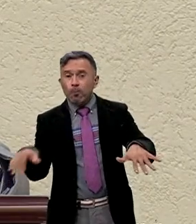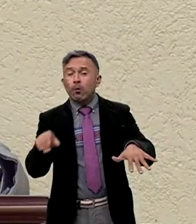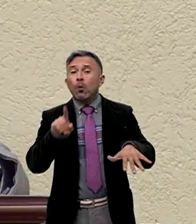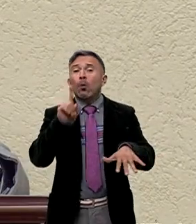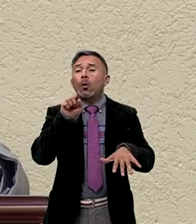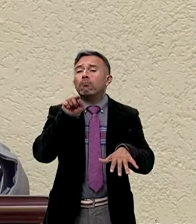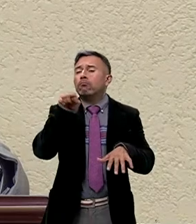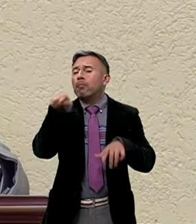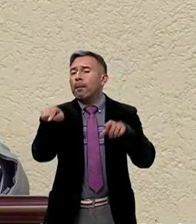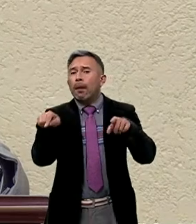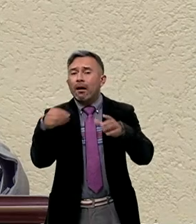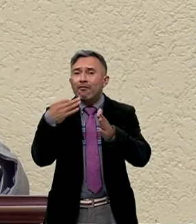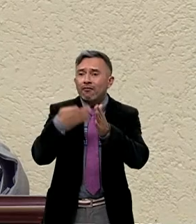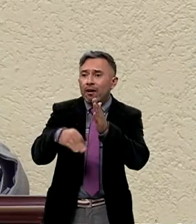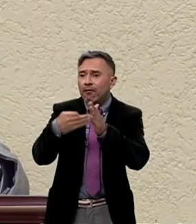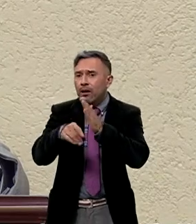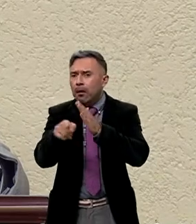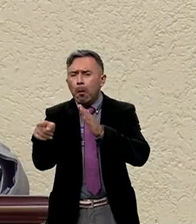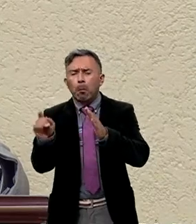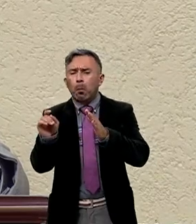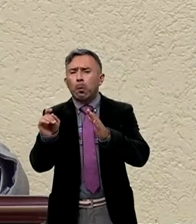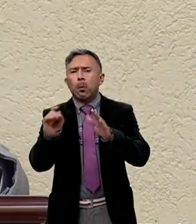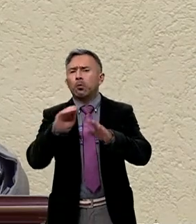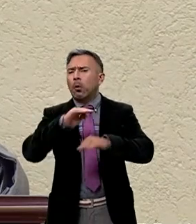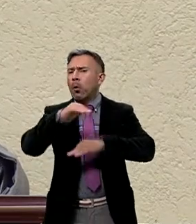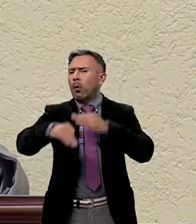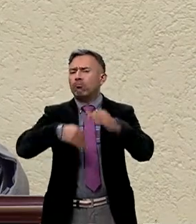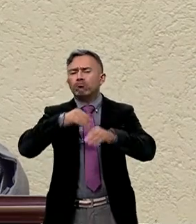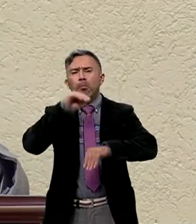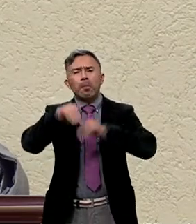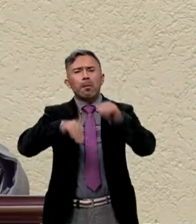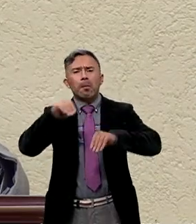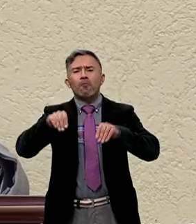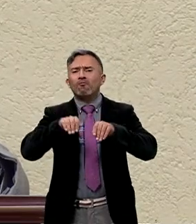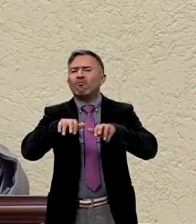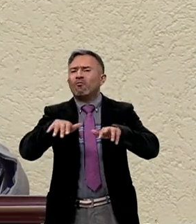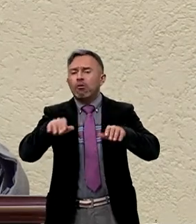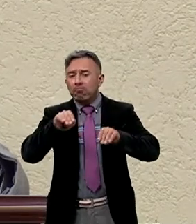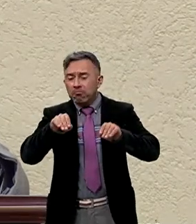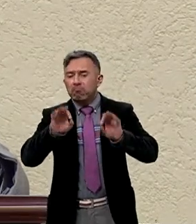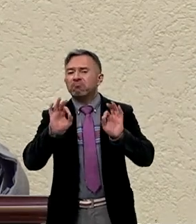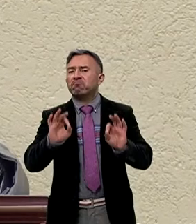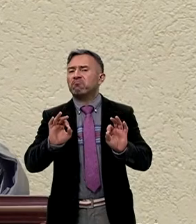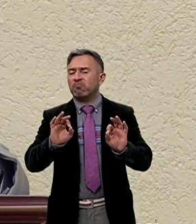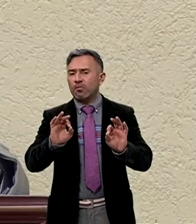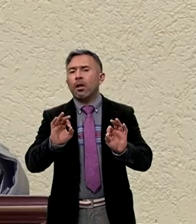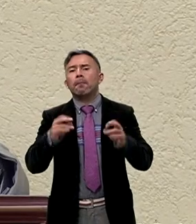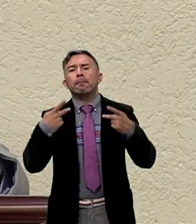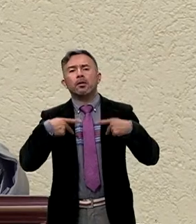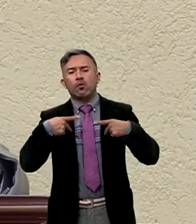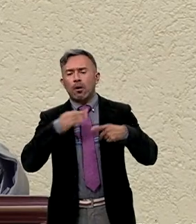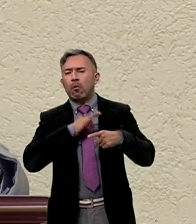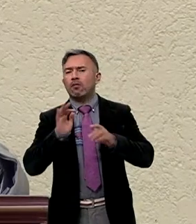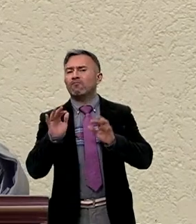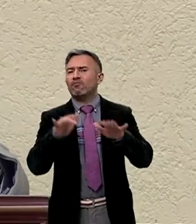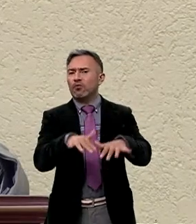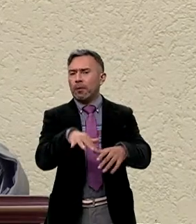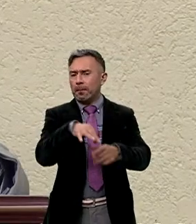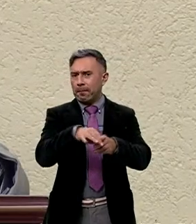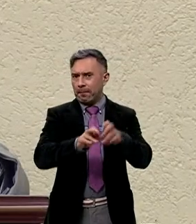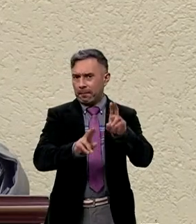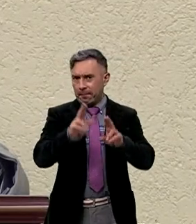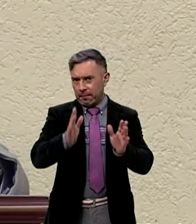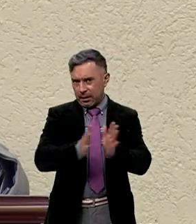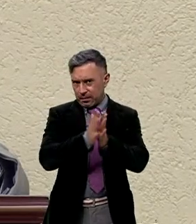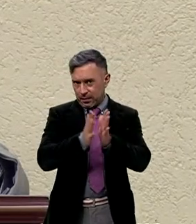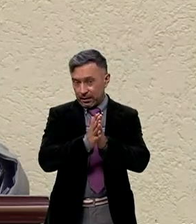el que las y los ciudadanos estuvieran excluidos de la posibilidad de participar que emitieron de acuerdo con las cifras que